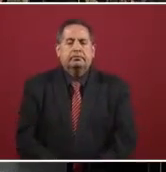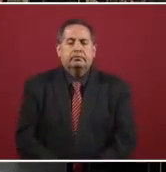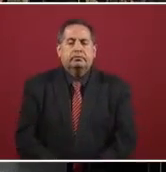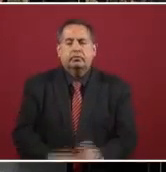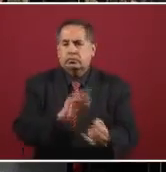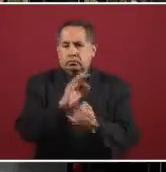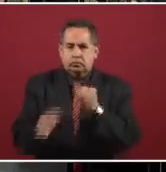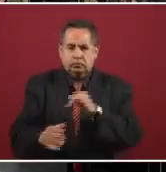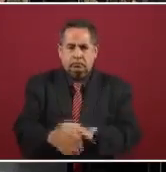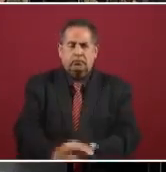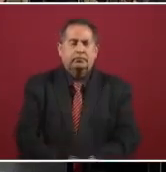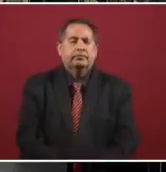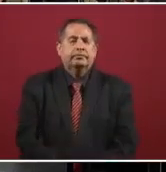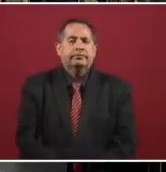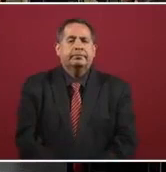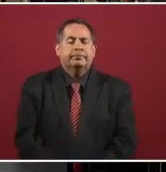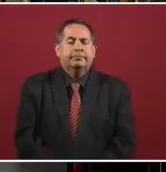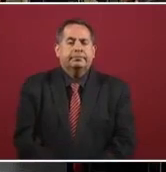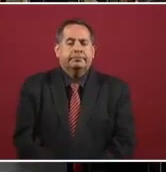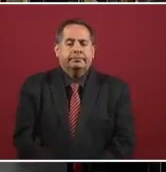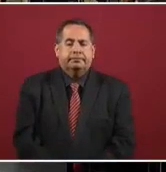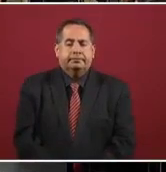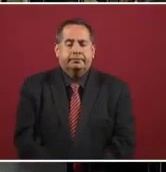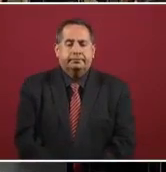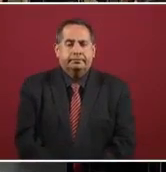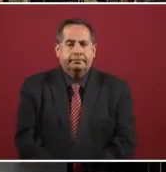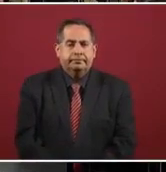Última pregunta, tú.